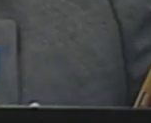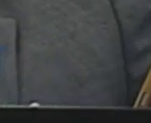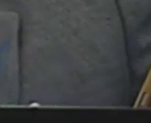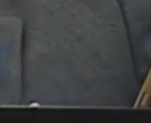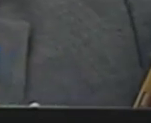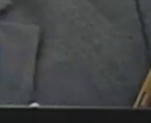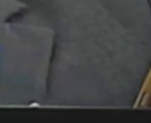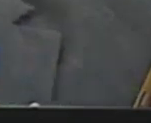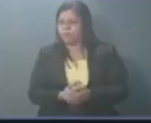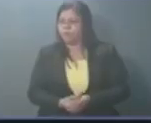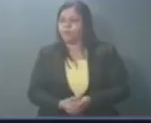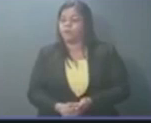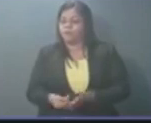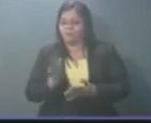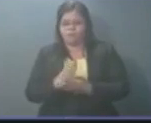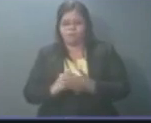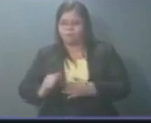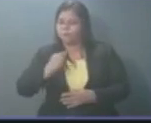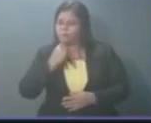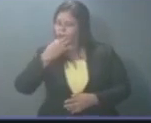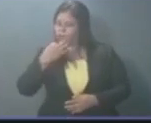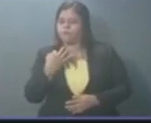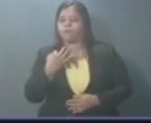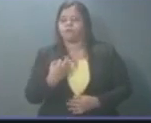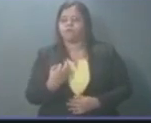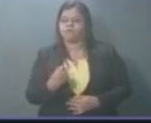transportistas, es bastante seria, es bastante crítica.